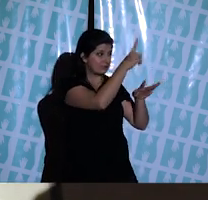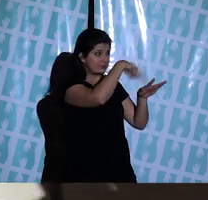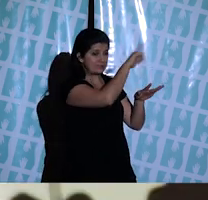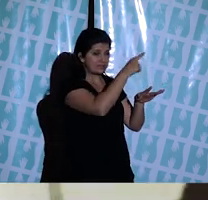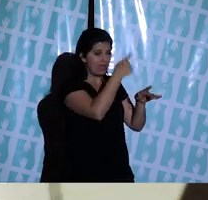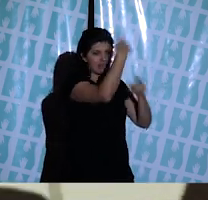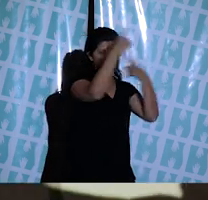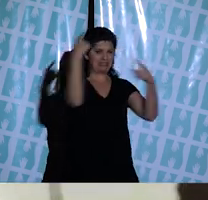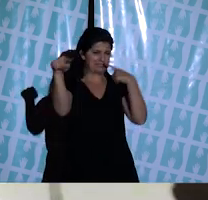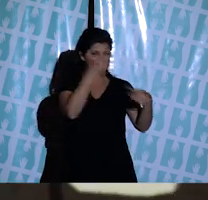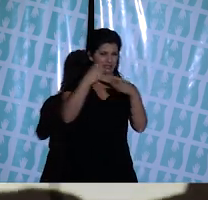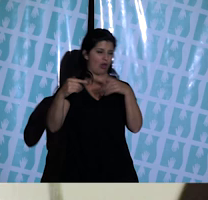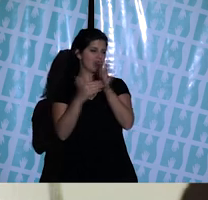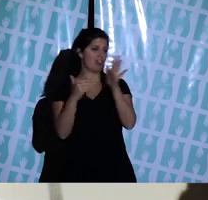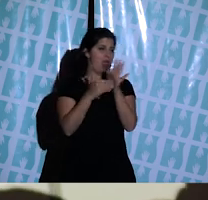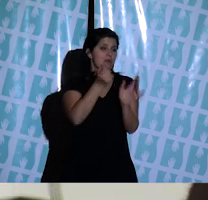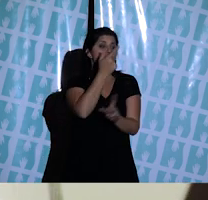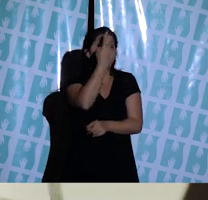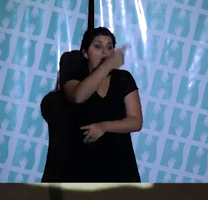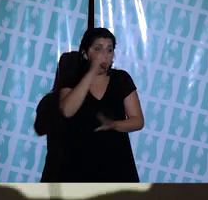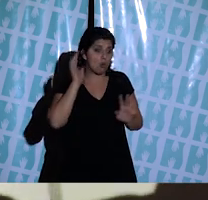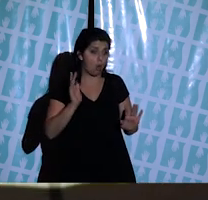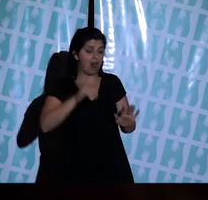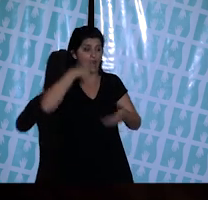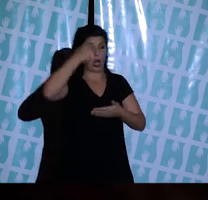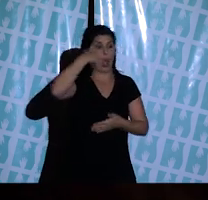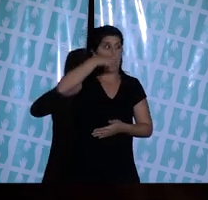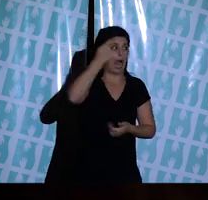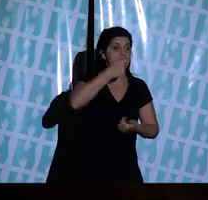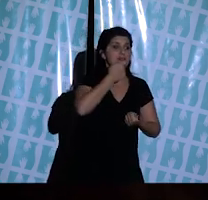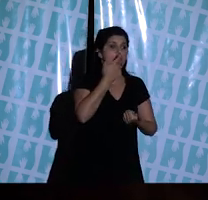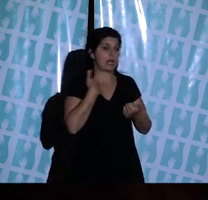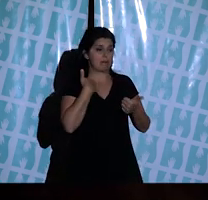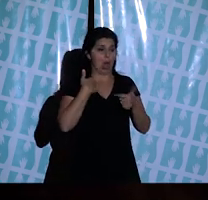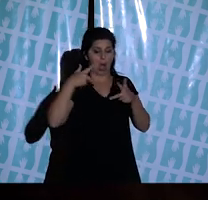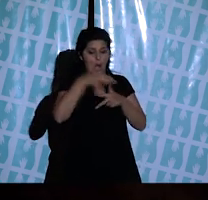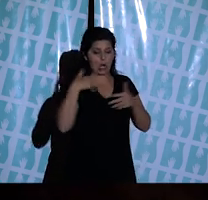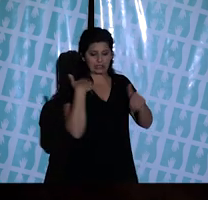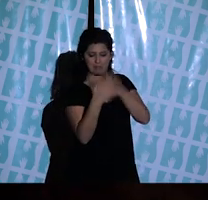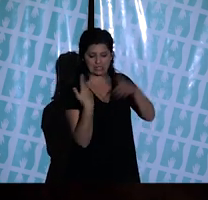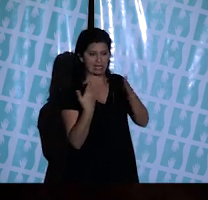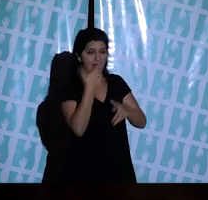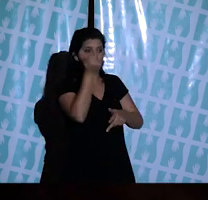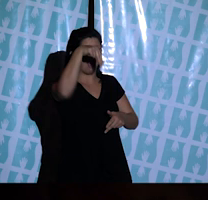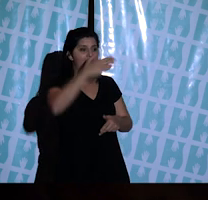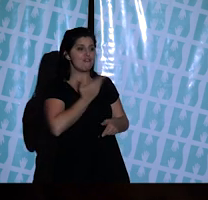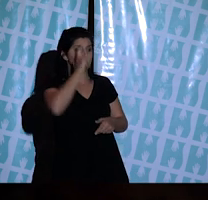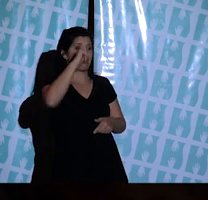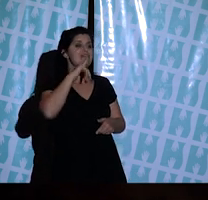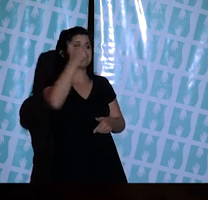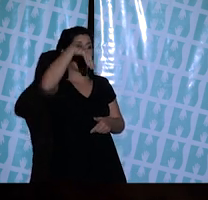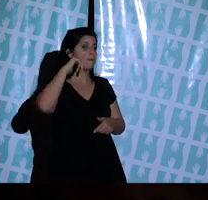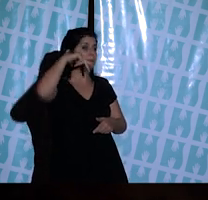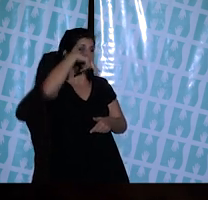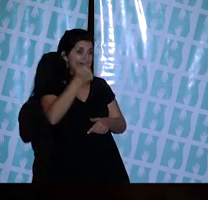las drogas, eso lo saben los adictos, conocen, esta cocaína está cortada con anfetamina, porque ya sienten ese pico, porque es distinto a